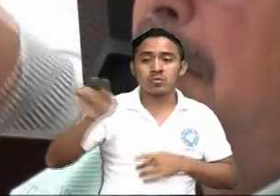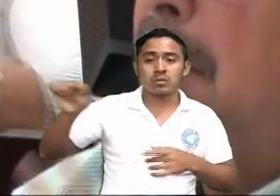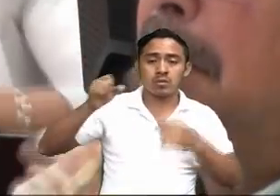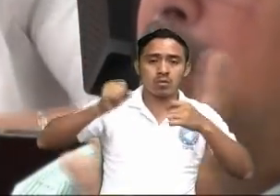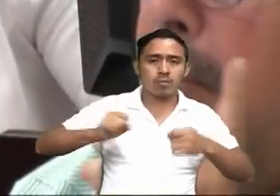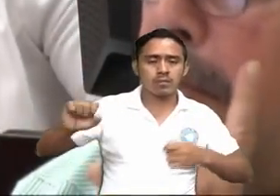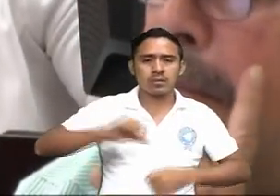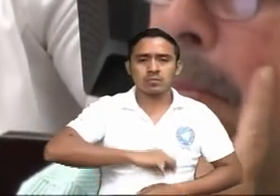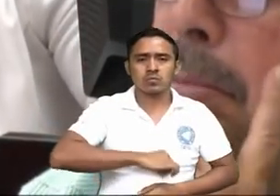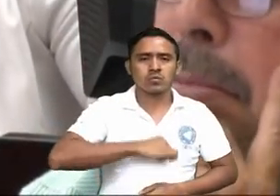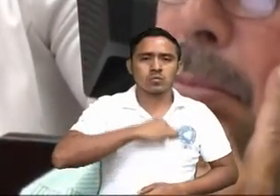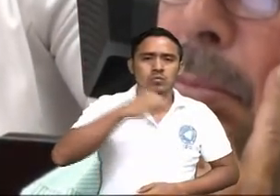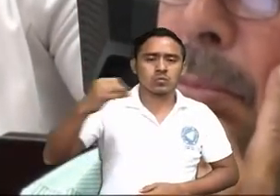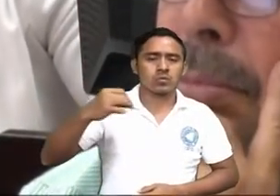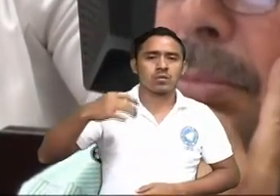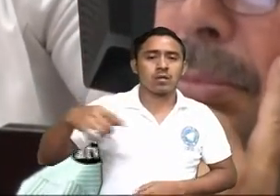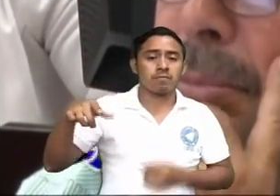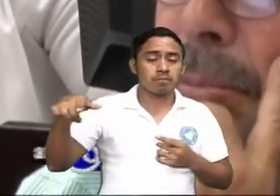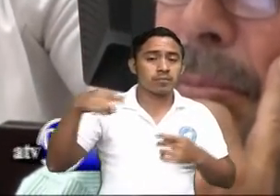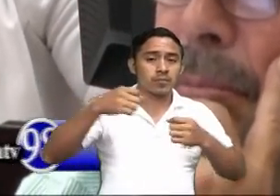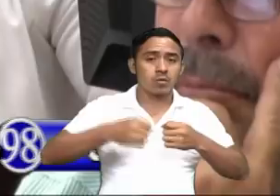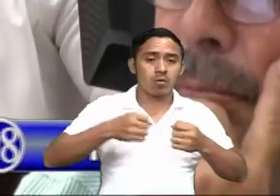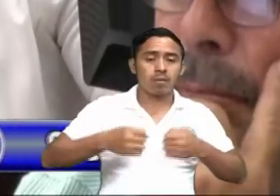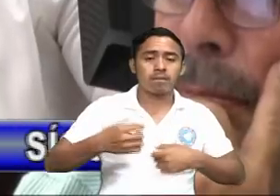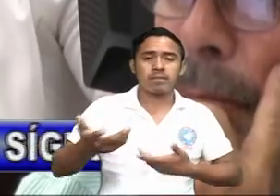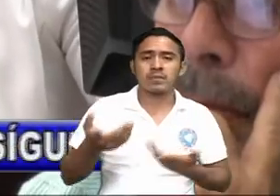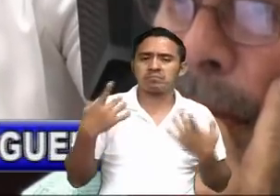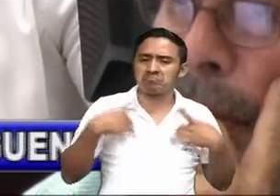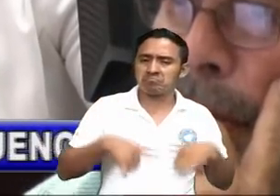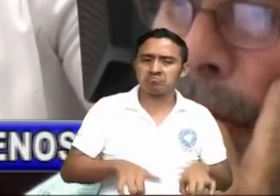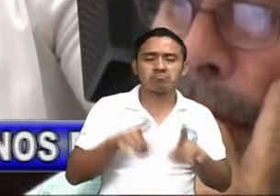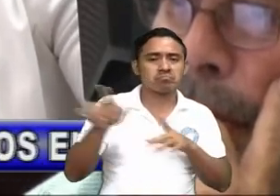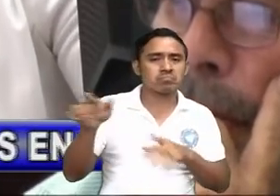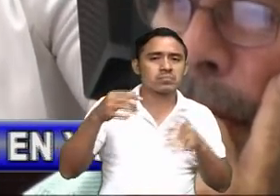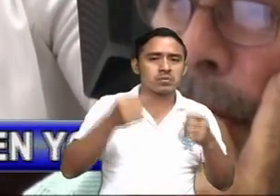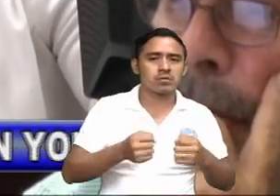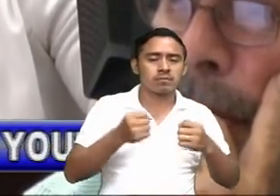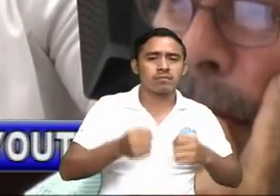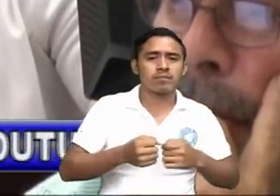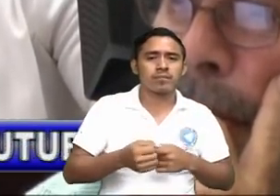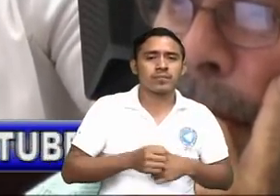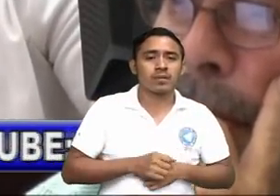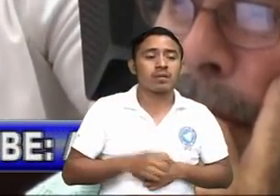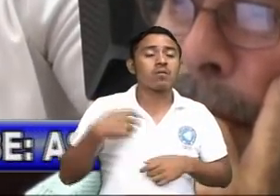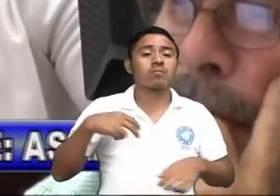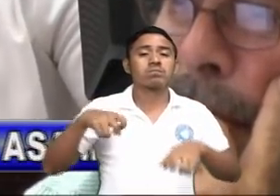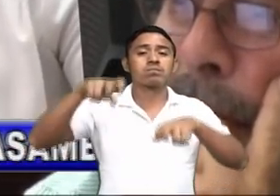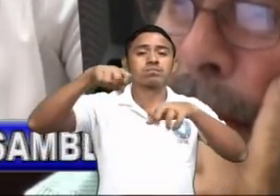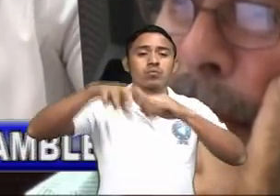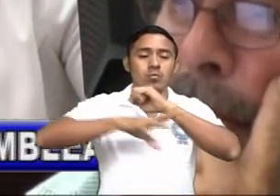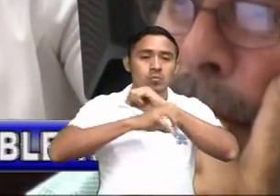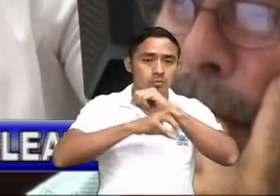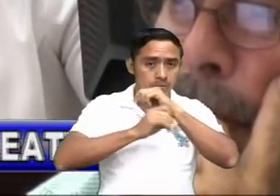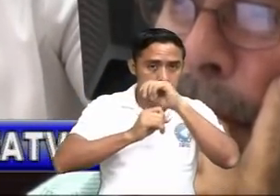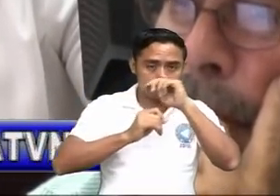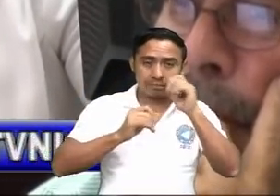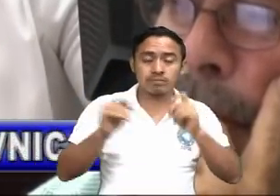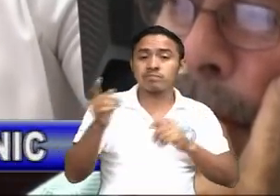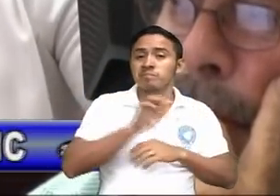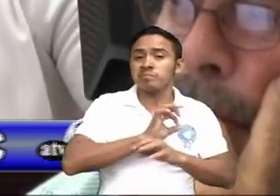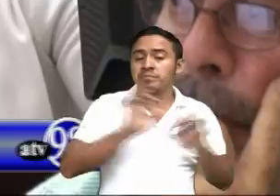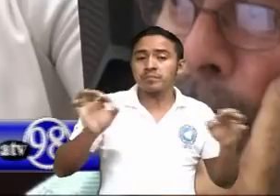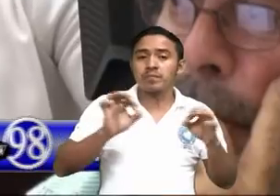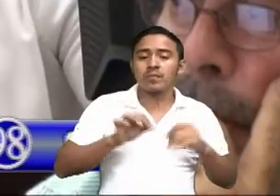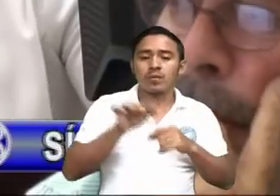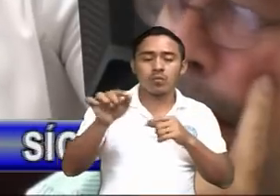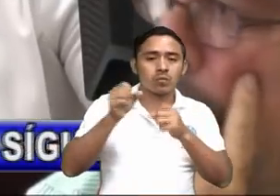con orgullo, de un hombre con dignidad, de un hombre que no ocupa peldaño robado, de un hombre que